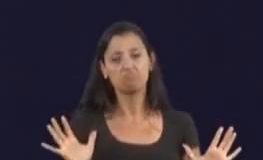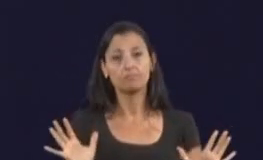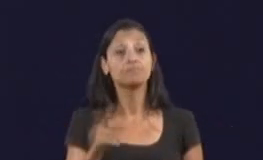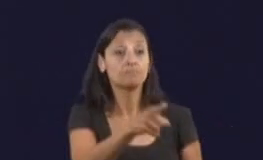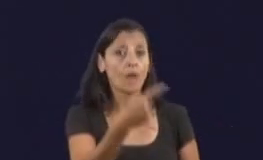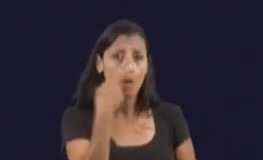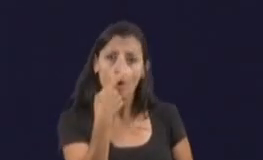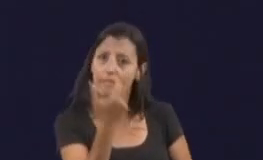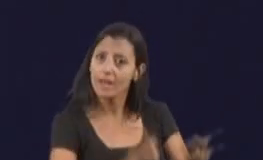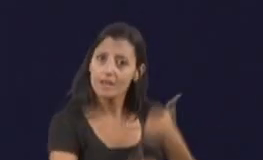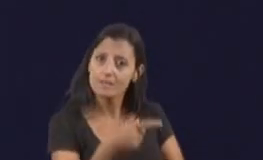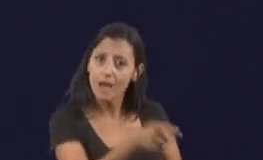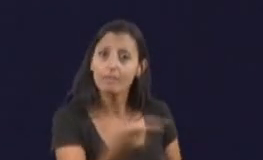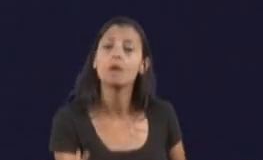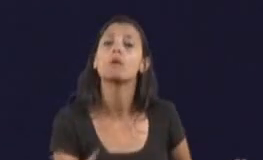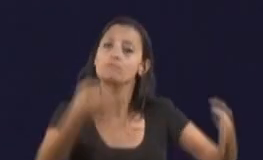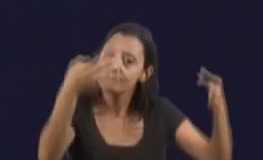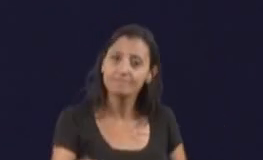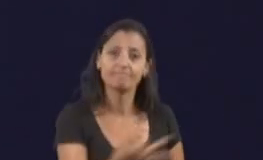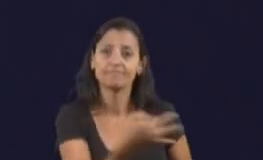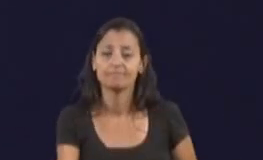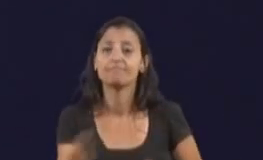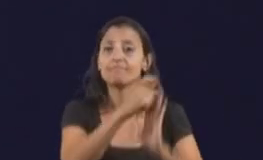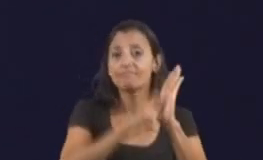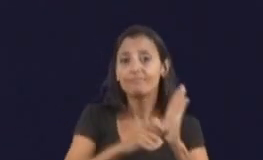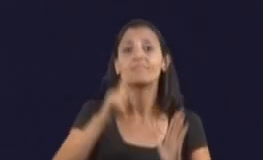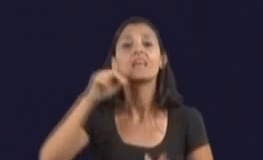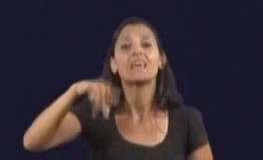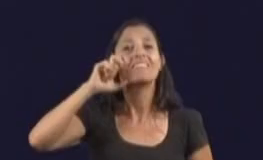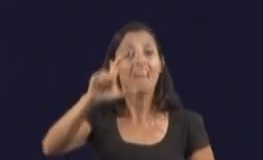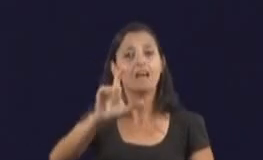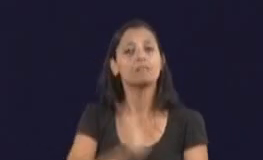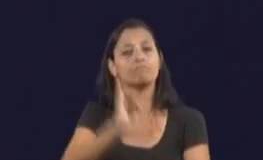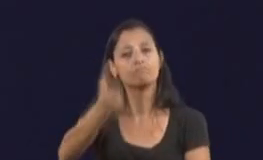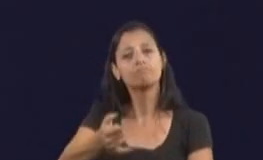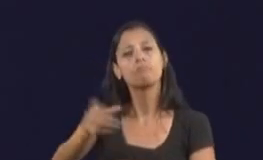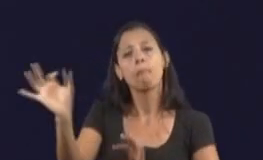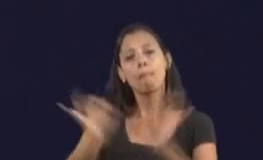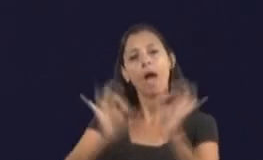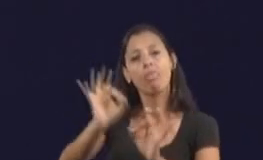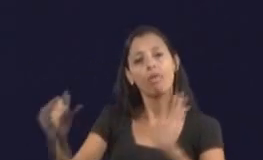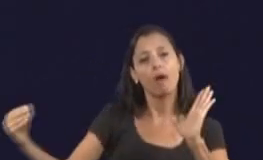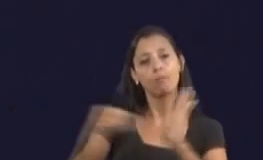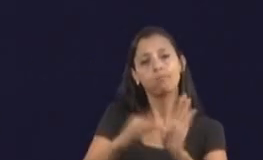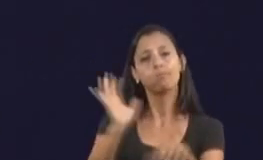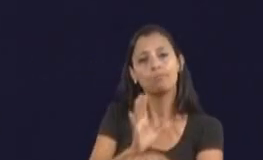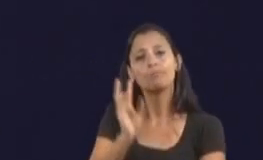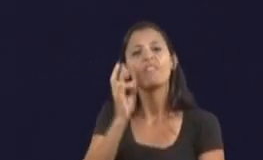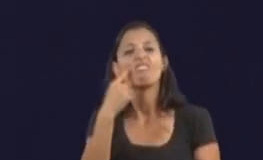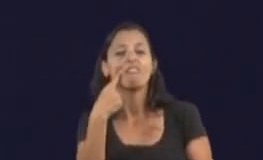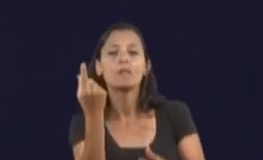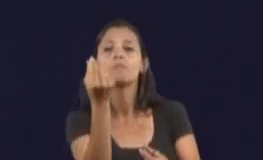planteás porque efectivamente el INDEC toma una canasta determinada. Después, por supuesto, dentro